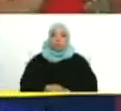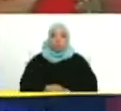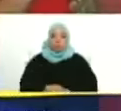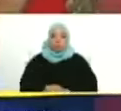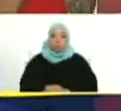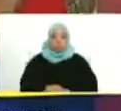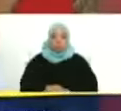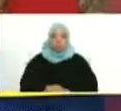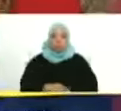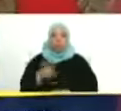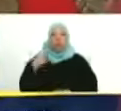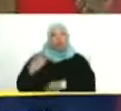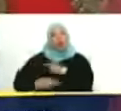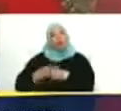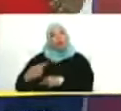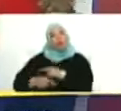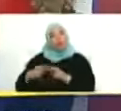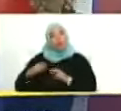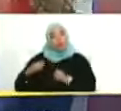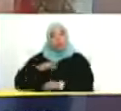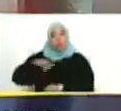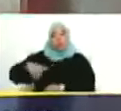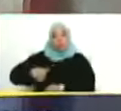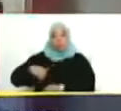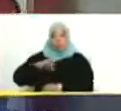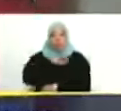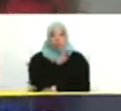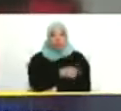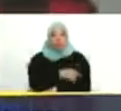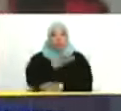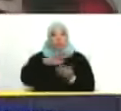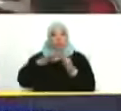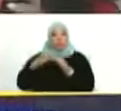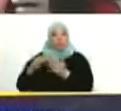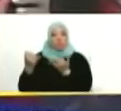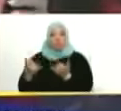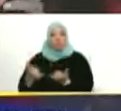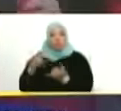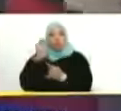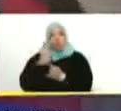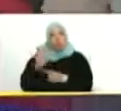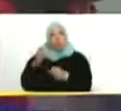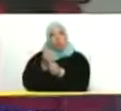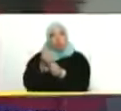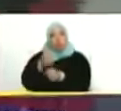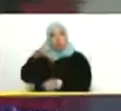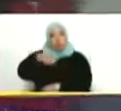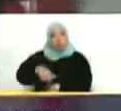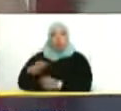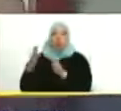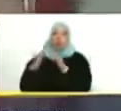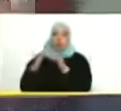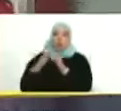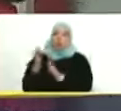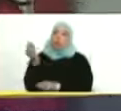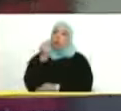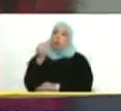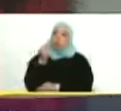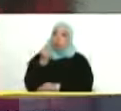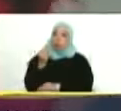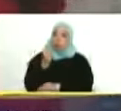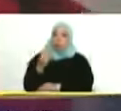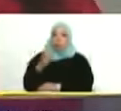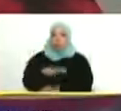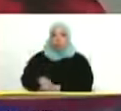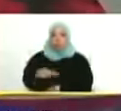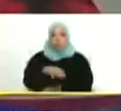en la cuna de la revolución con nuestro poder popular. Esto que le estamos mostrando hoy, la casa de alimentación, el